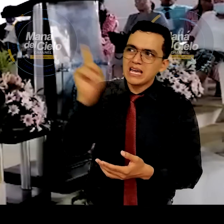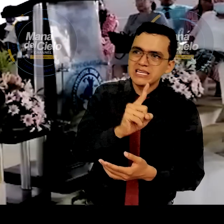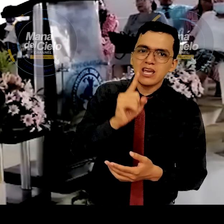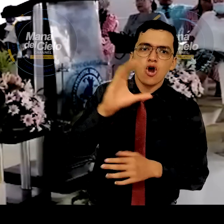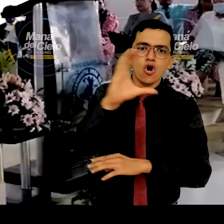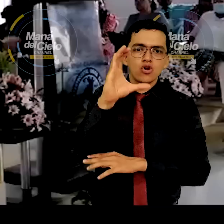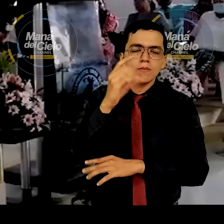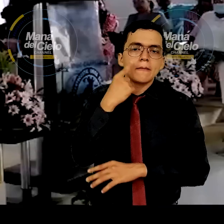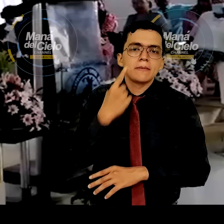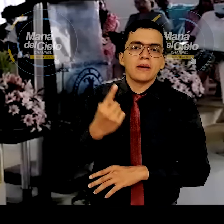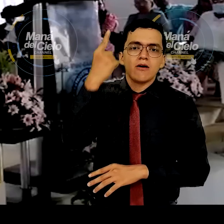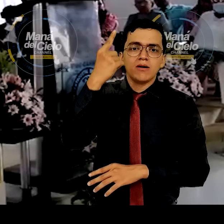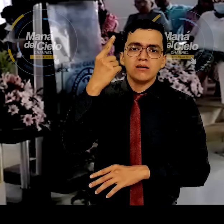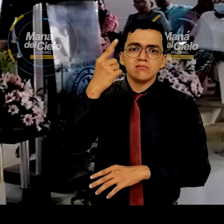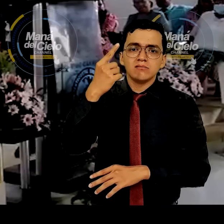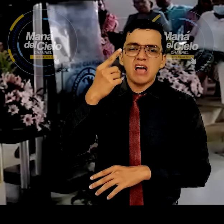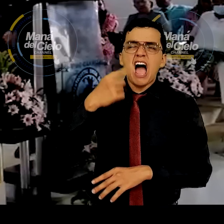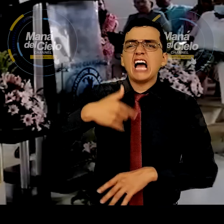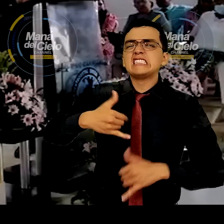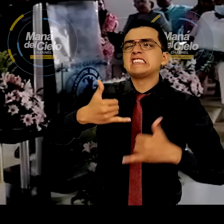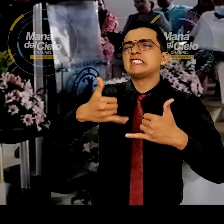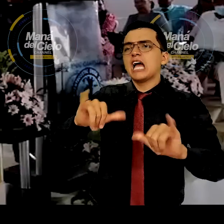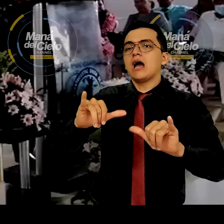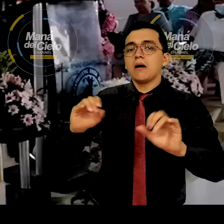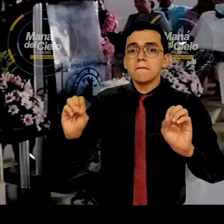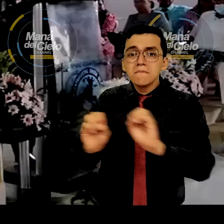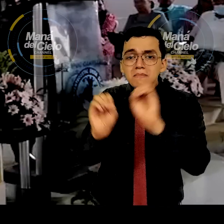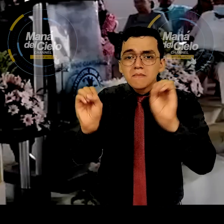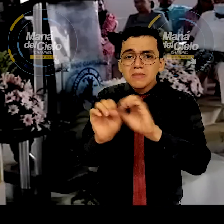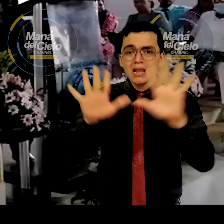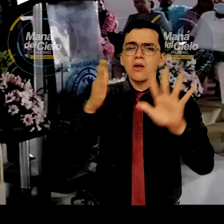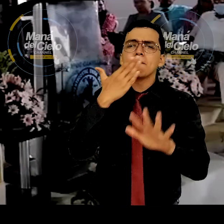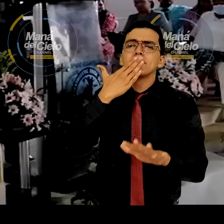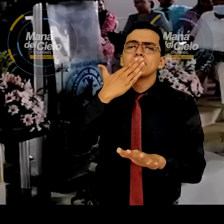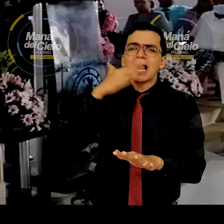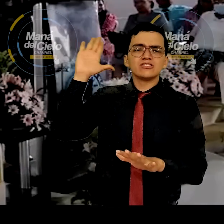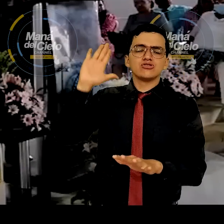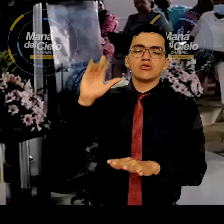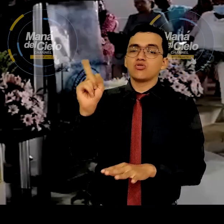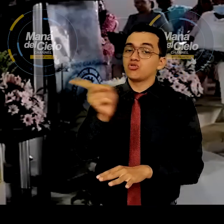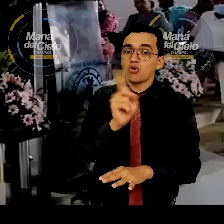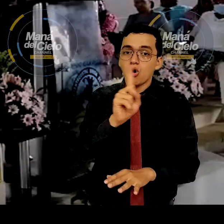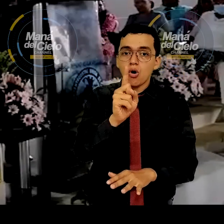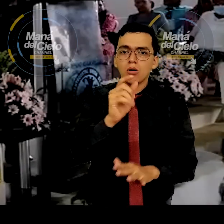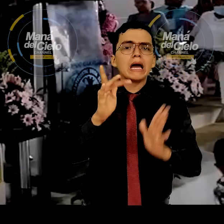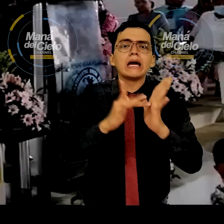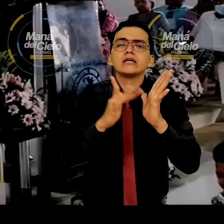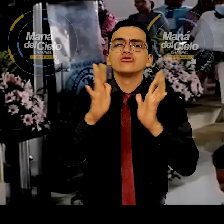los siglos. Aleluya.